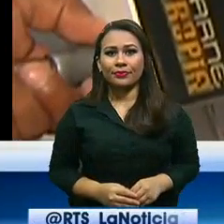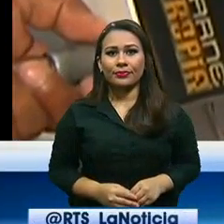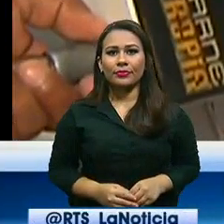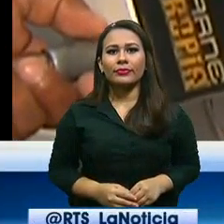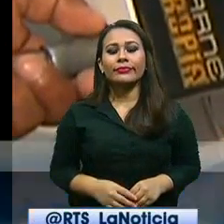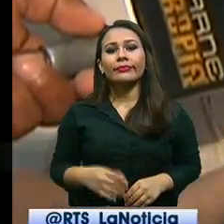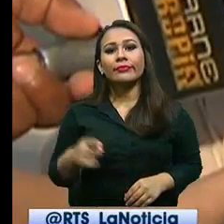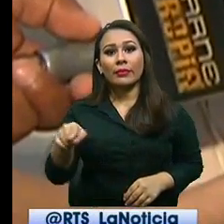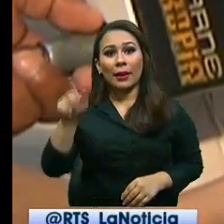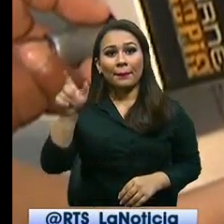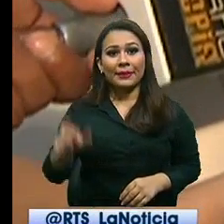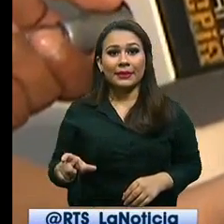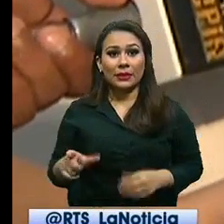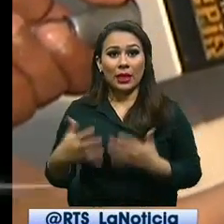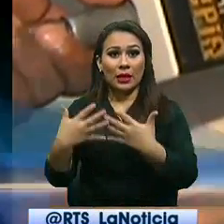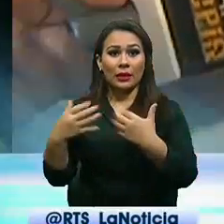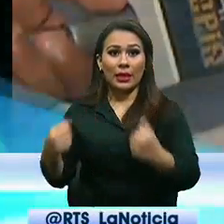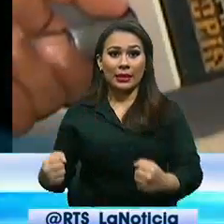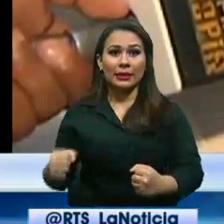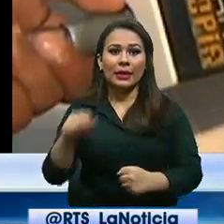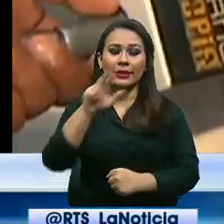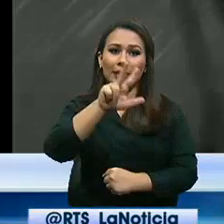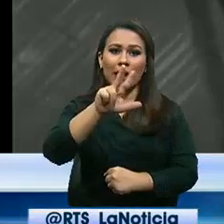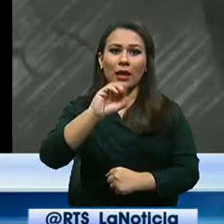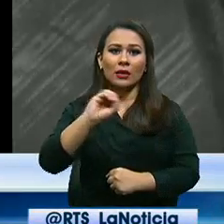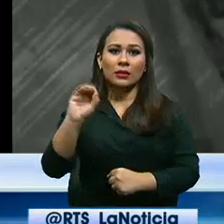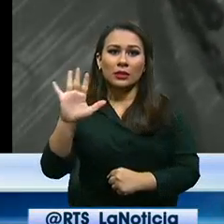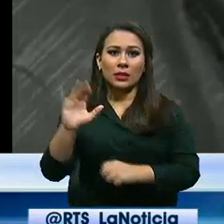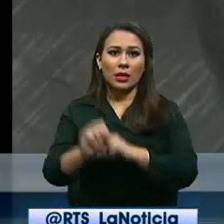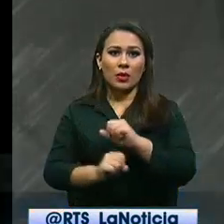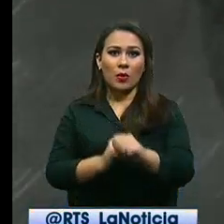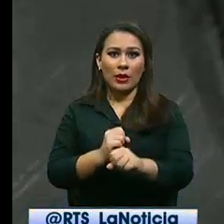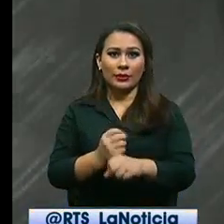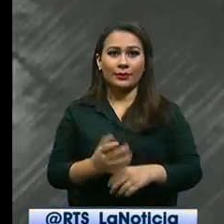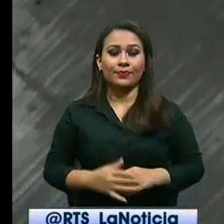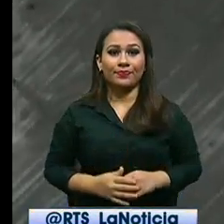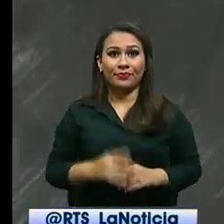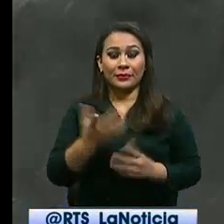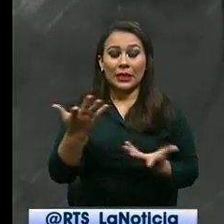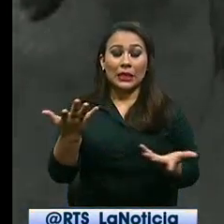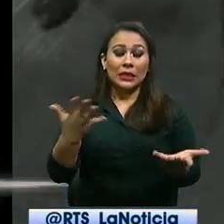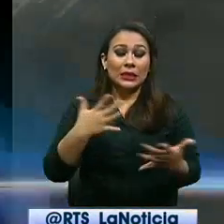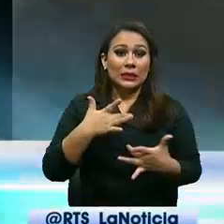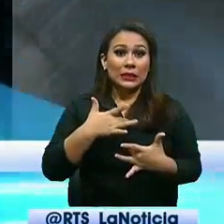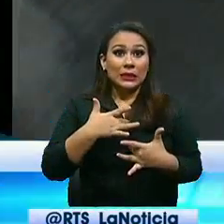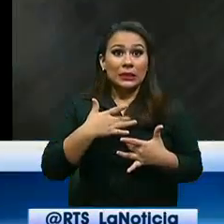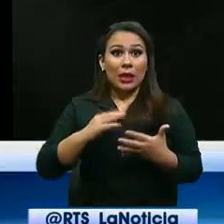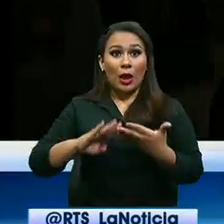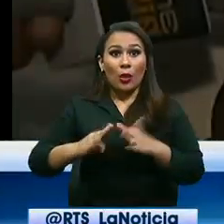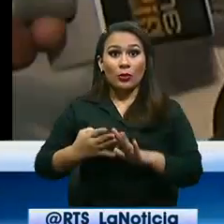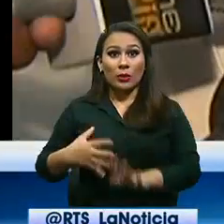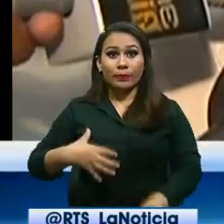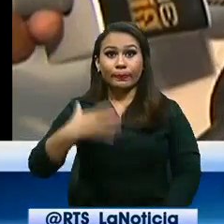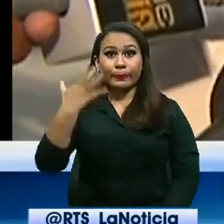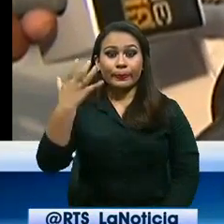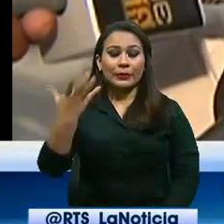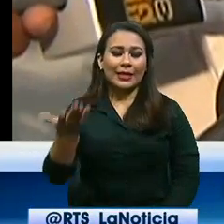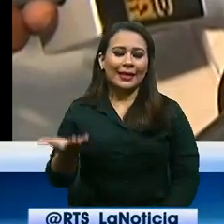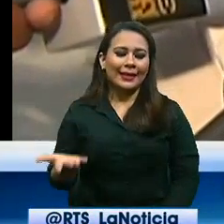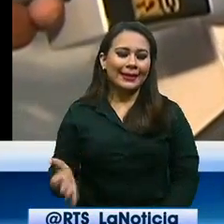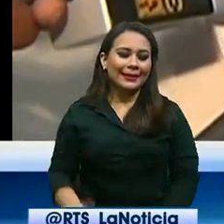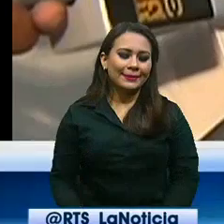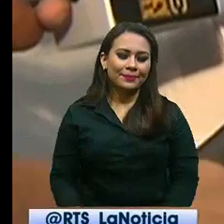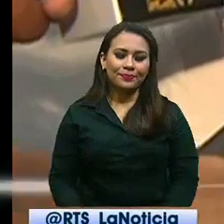es sancionado con una pena que va de 3 a 5 años. En torno a la reacción de los indignados moradores. La ley no